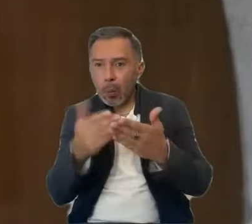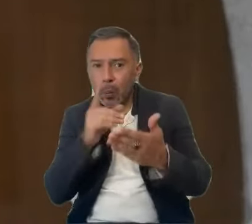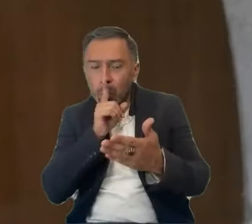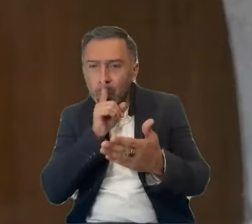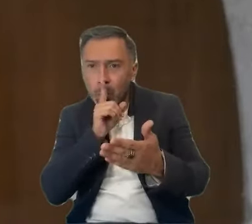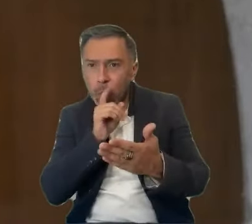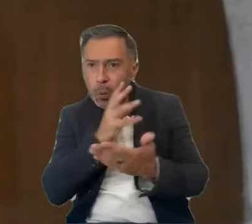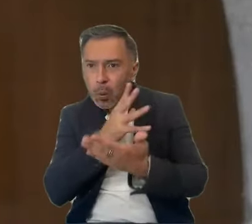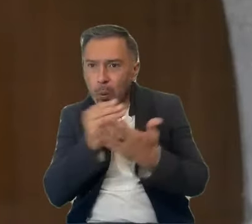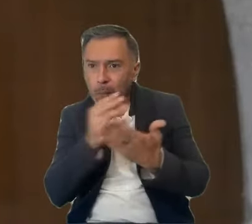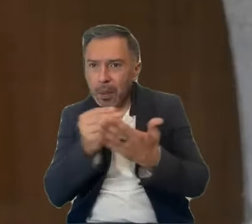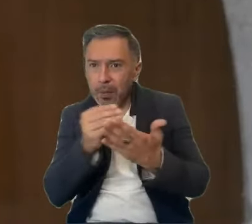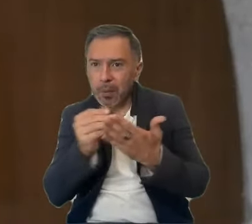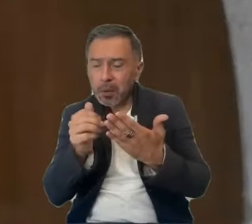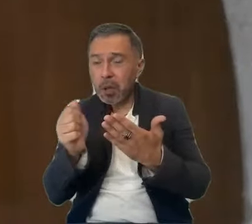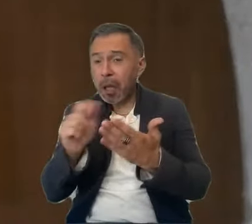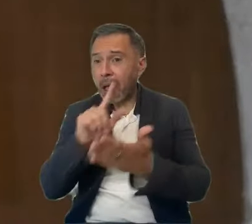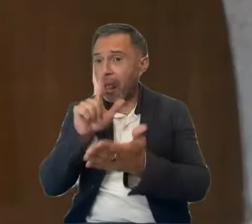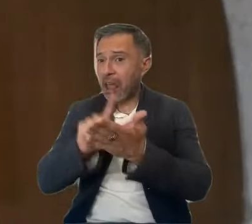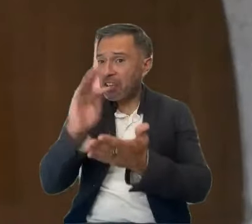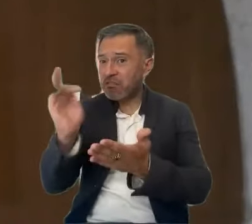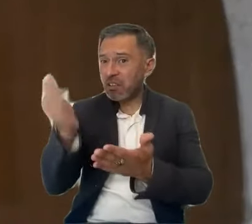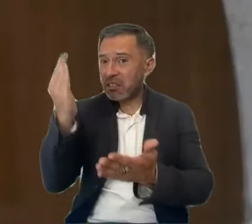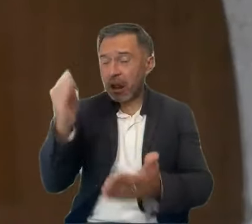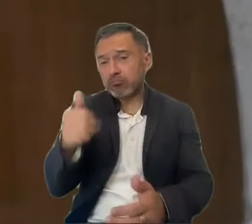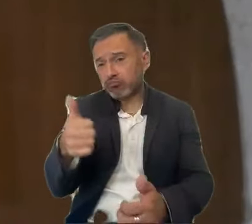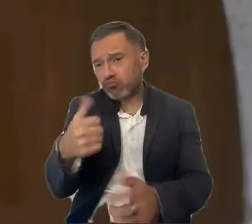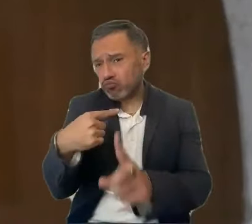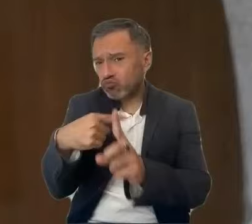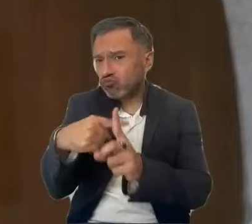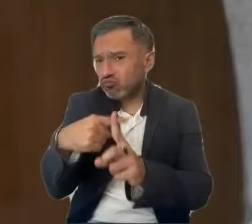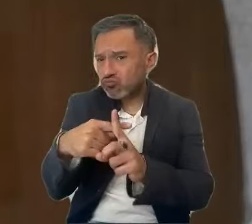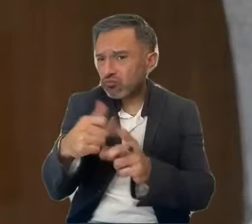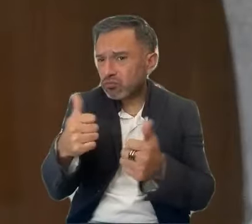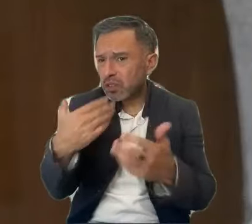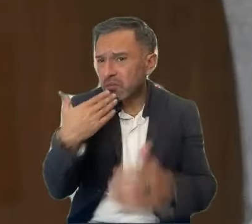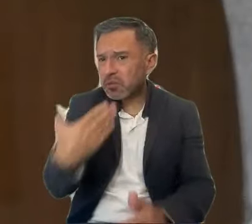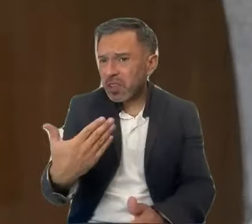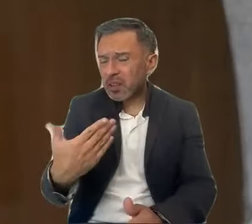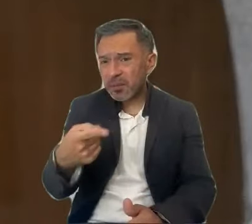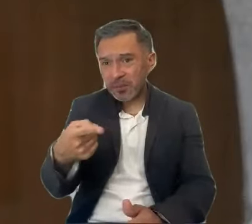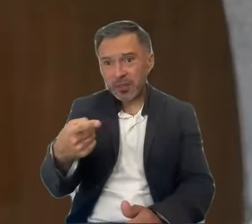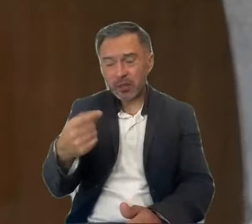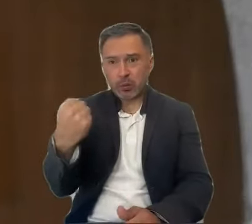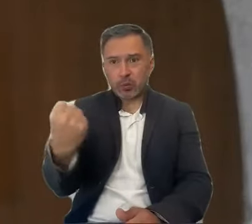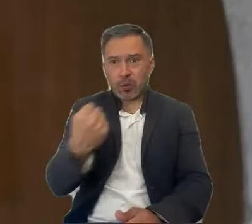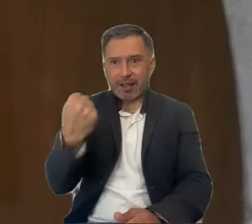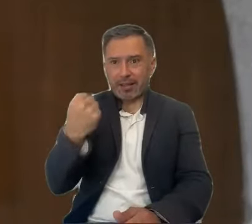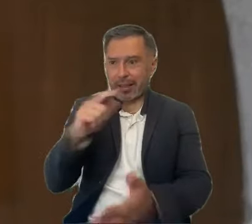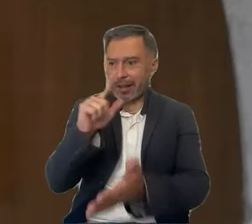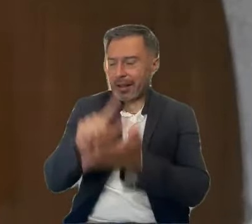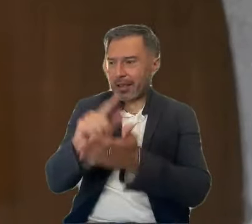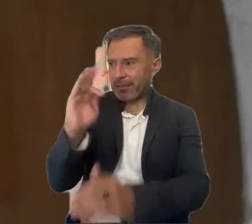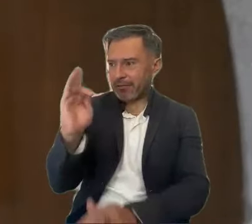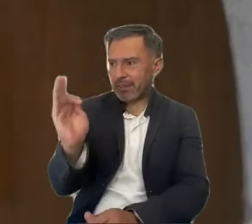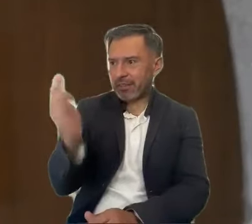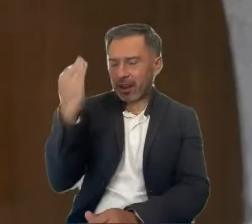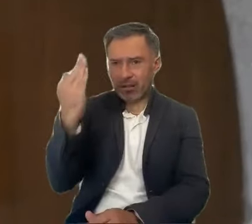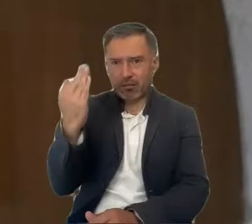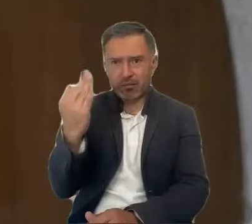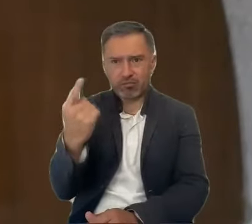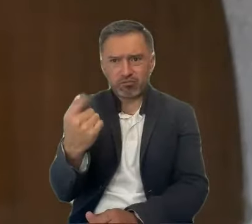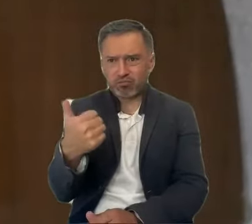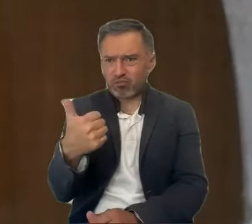bien. Qué bueno que tuvimos esa ley federal. Pero con el tiempo,